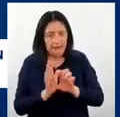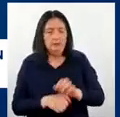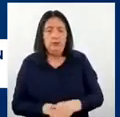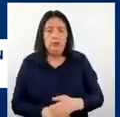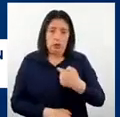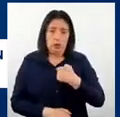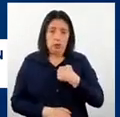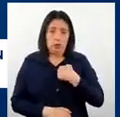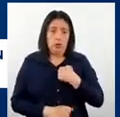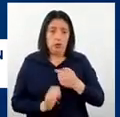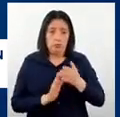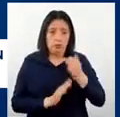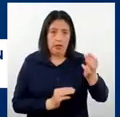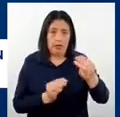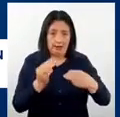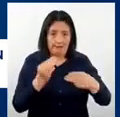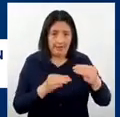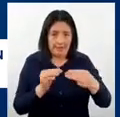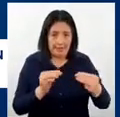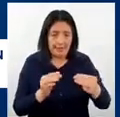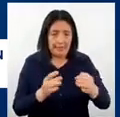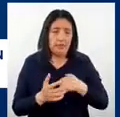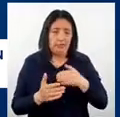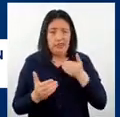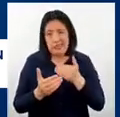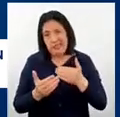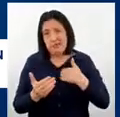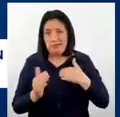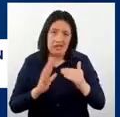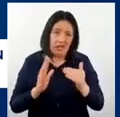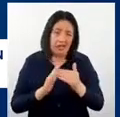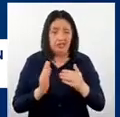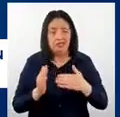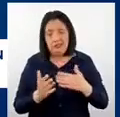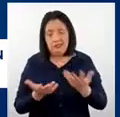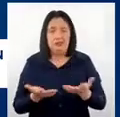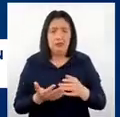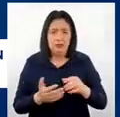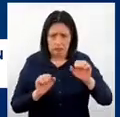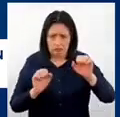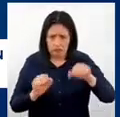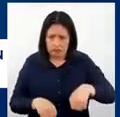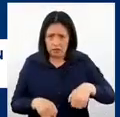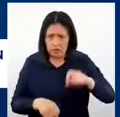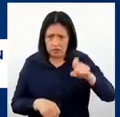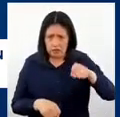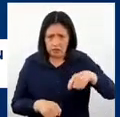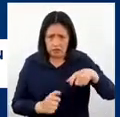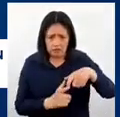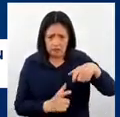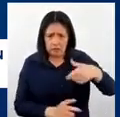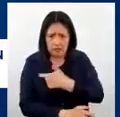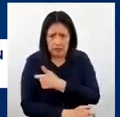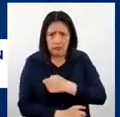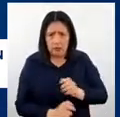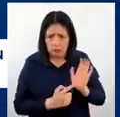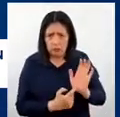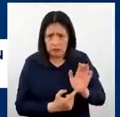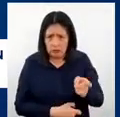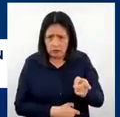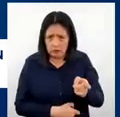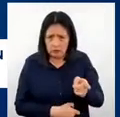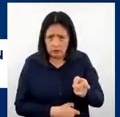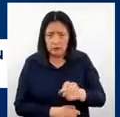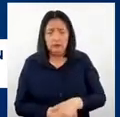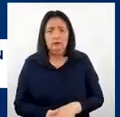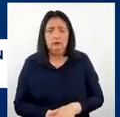al mercado que está por mi zona, por mi barrio, ¿debo presentar mi carnet de vacunación?